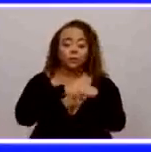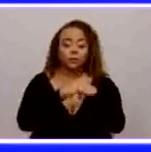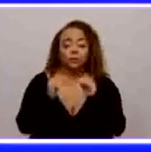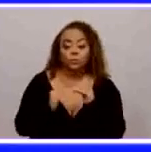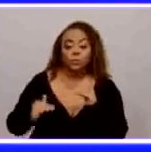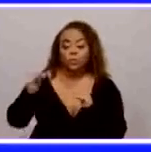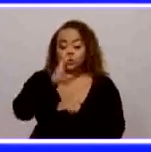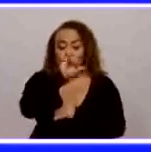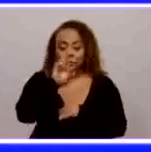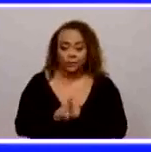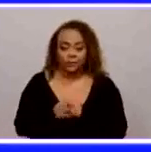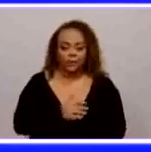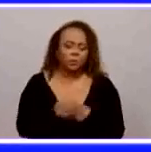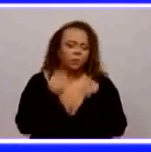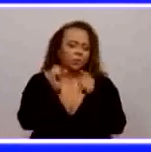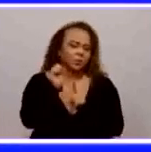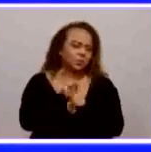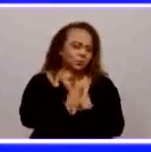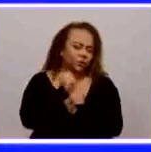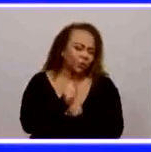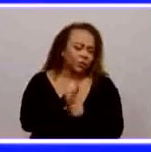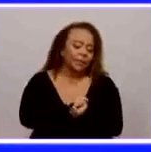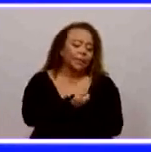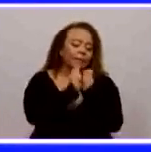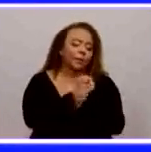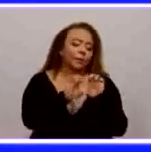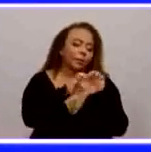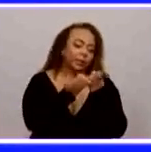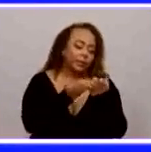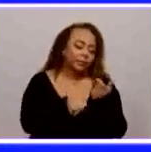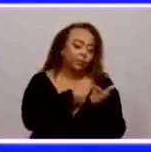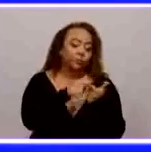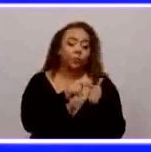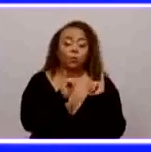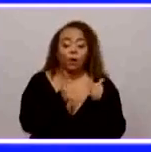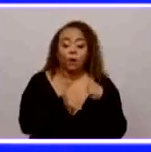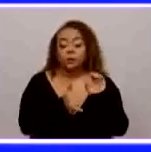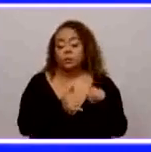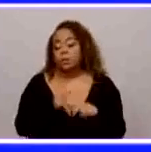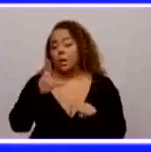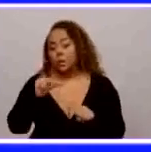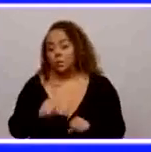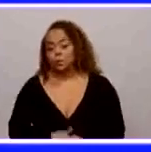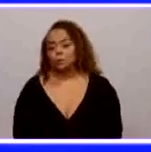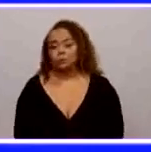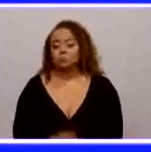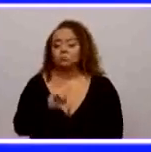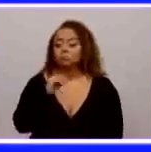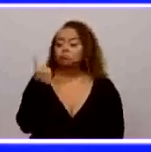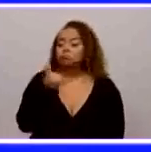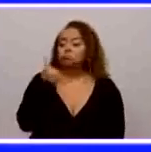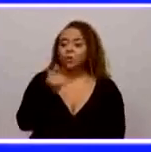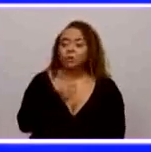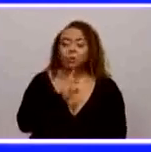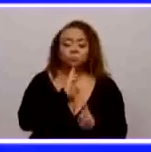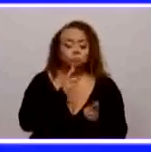Rica. Ante un montón de circunstancias, cambios de equipo, qué jugaba, qué no jugaba, y siempre ha rendido, siempre ha sido bueno.